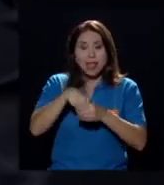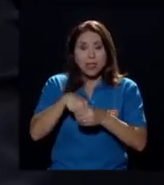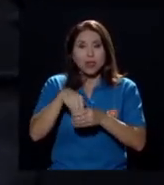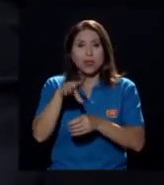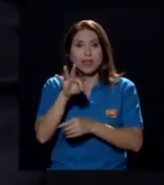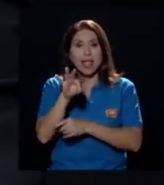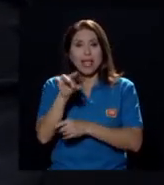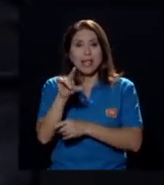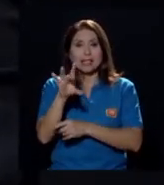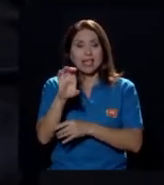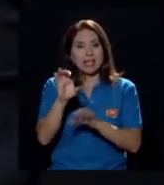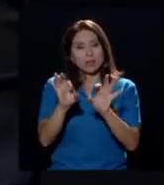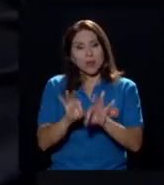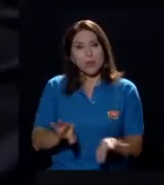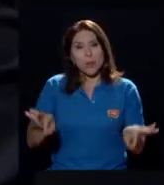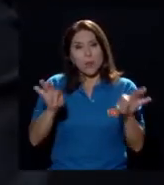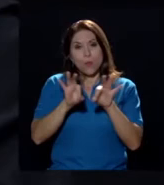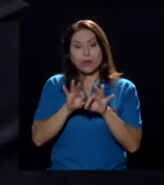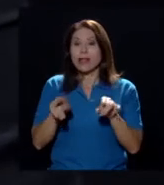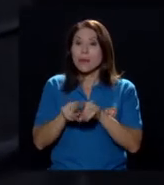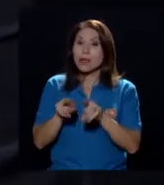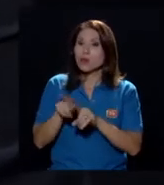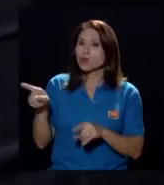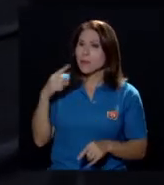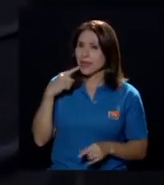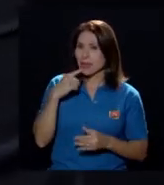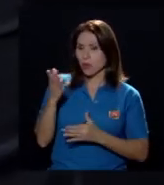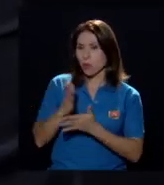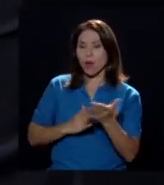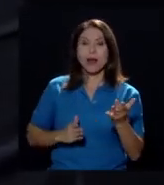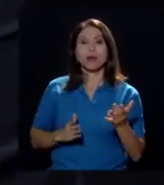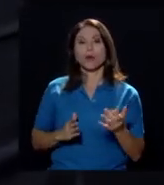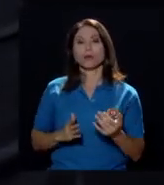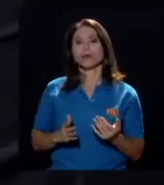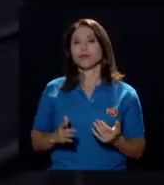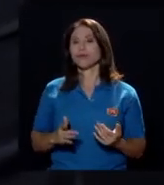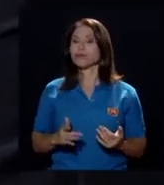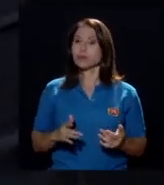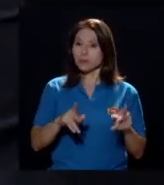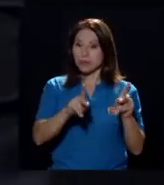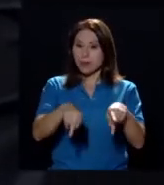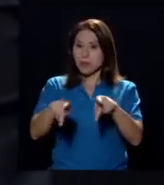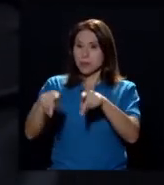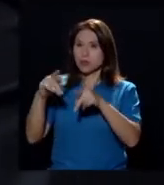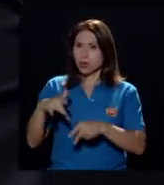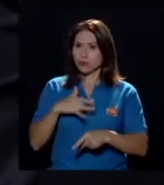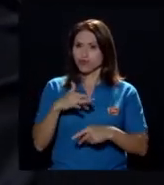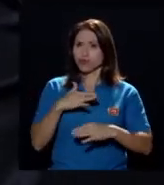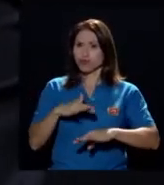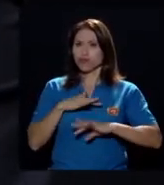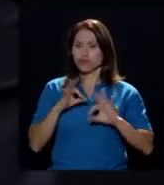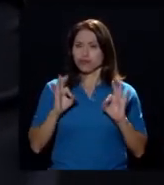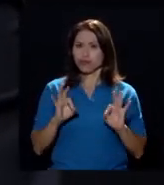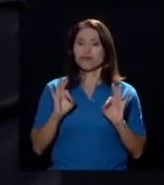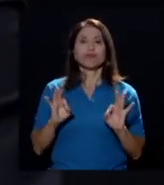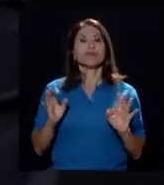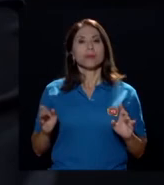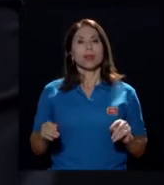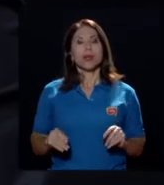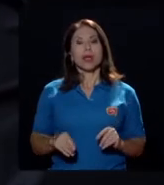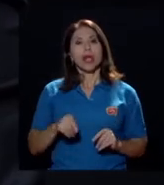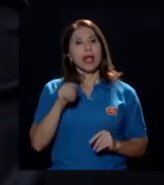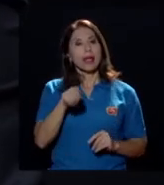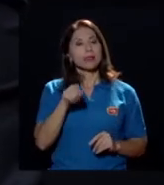último que quisiera, porque usted mencionó algo del bienestar, que es una de las iniciativas, de los aspectos, y lo miden, una de las,